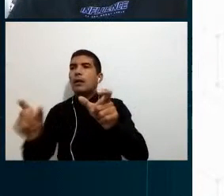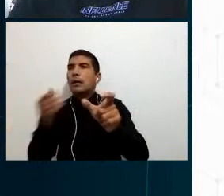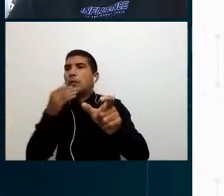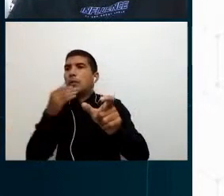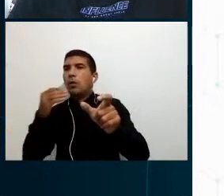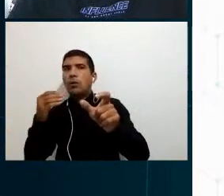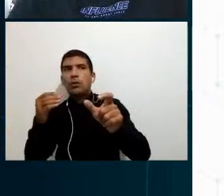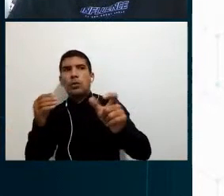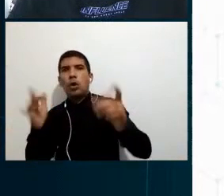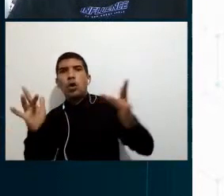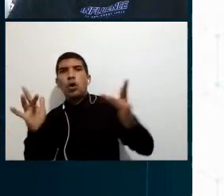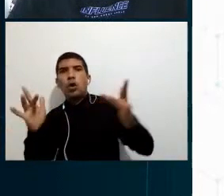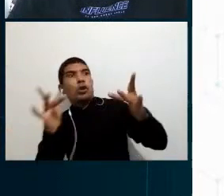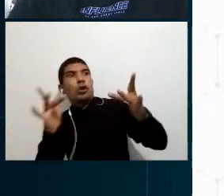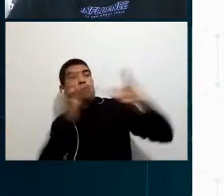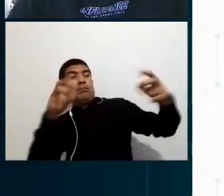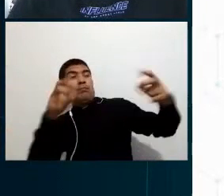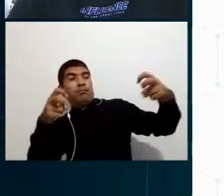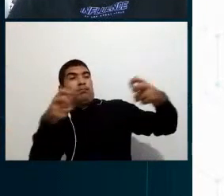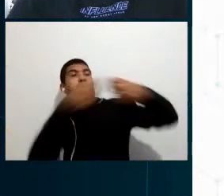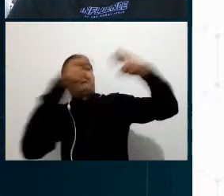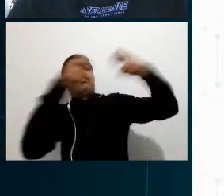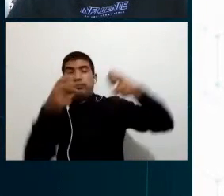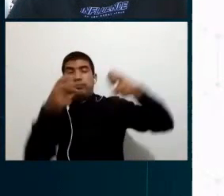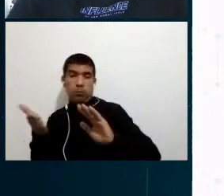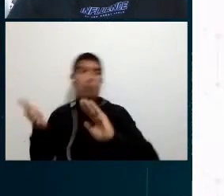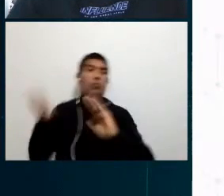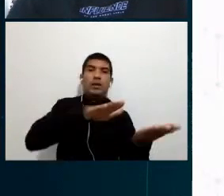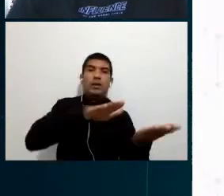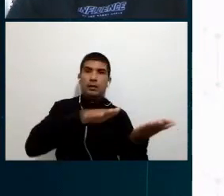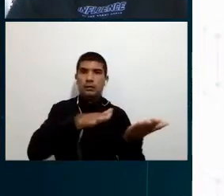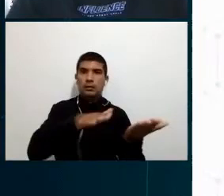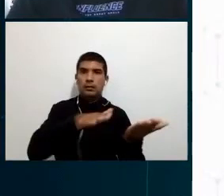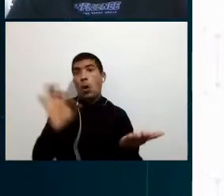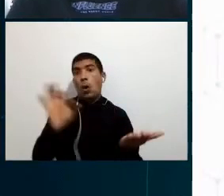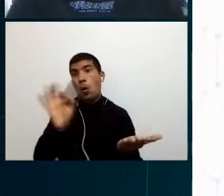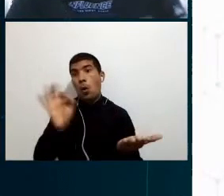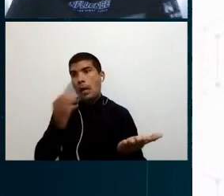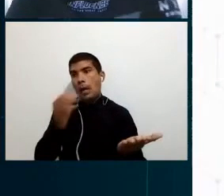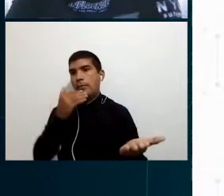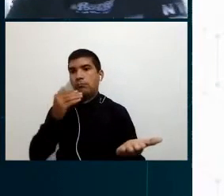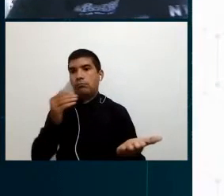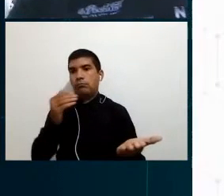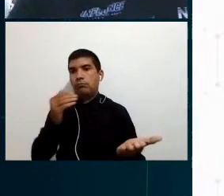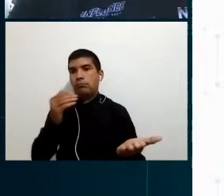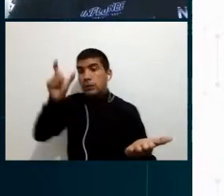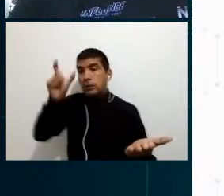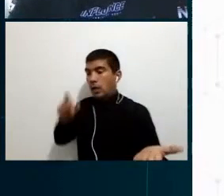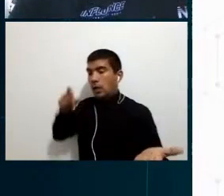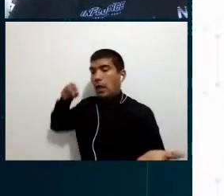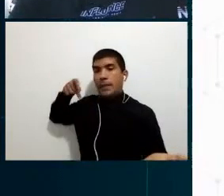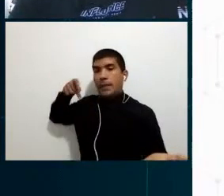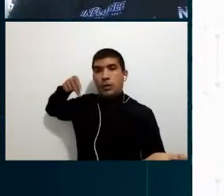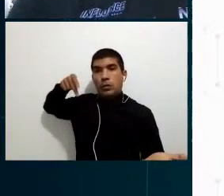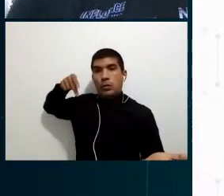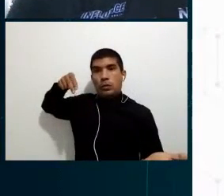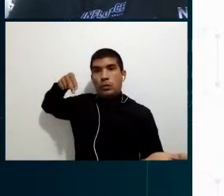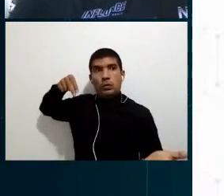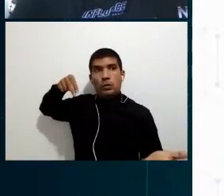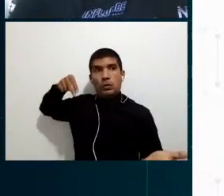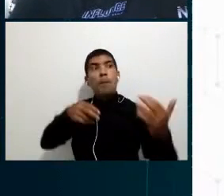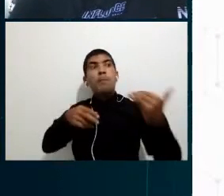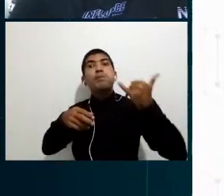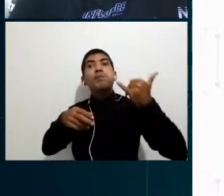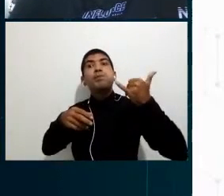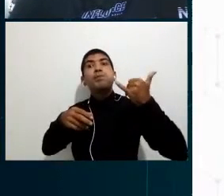eléctrico afectando tanto los componentes de la misma subestación como afectando la operación y el personal que